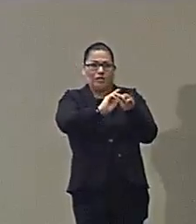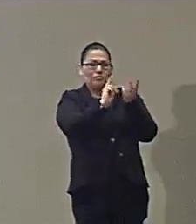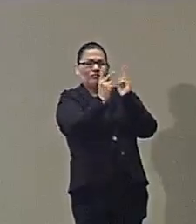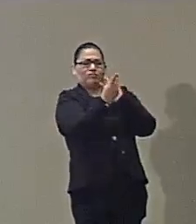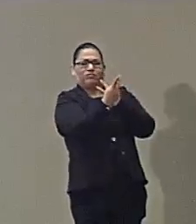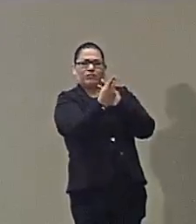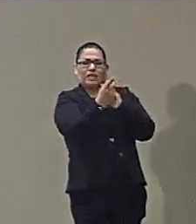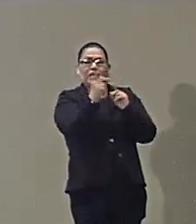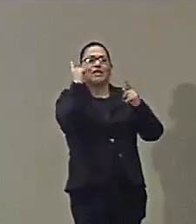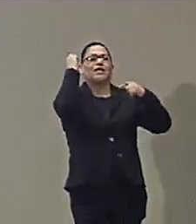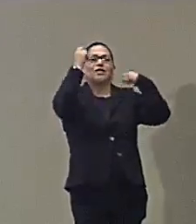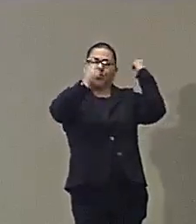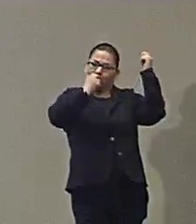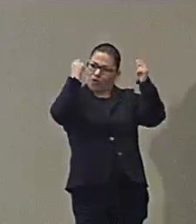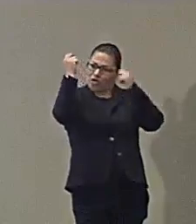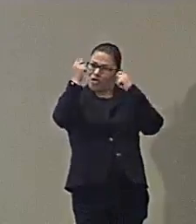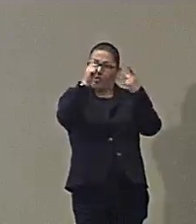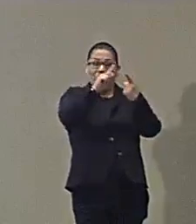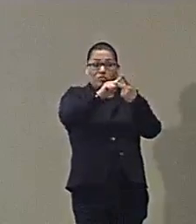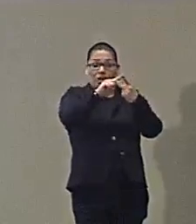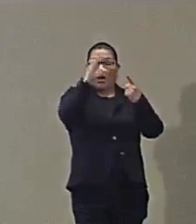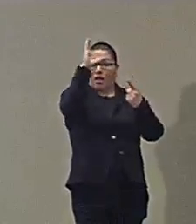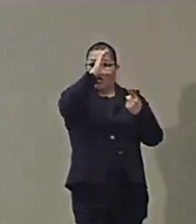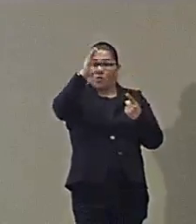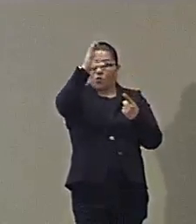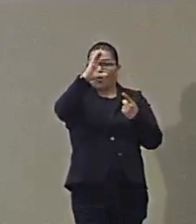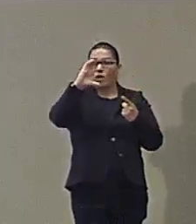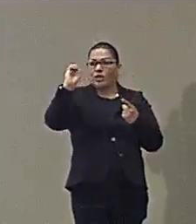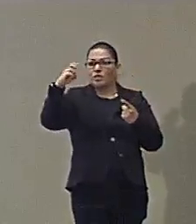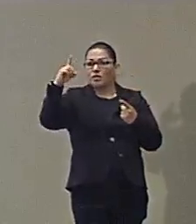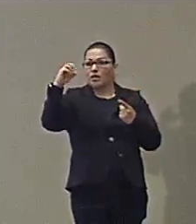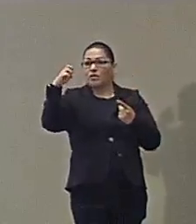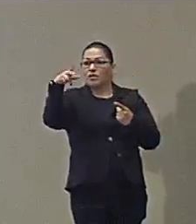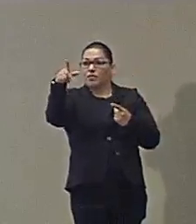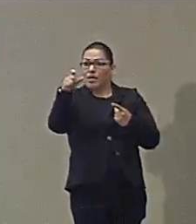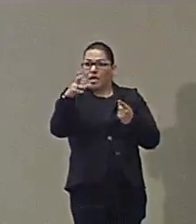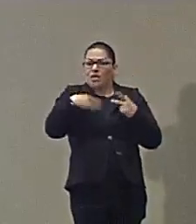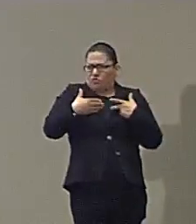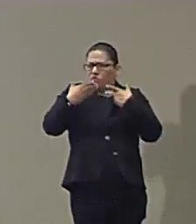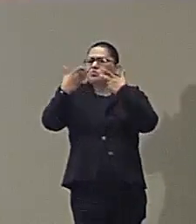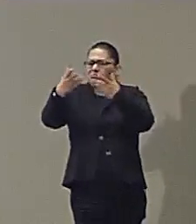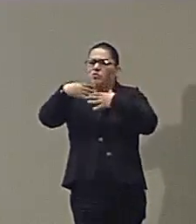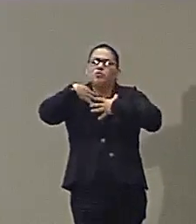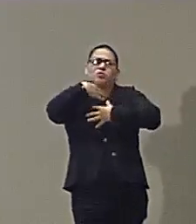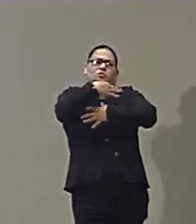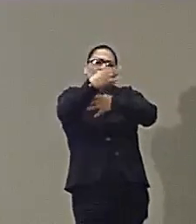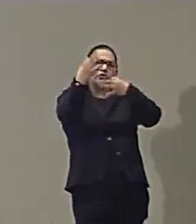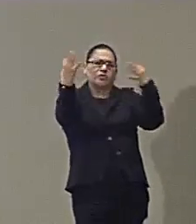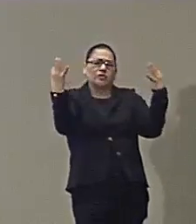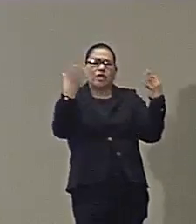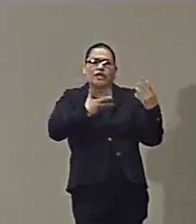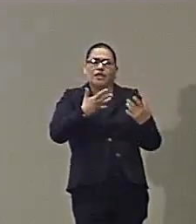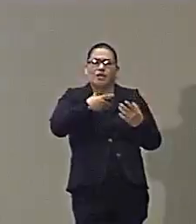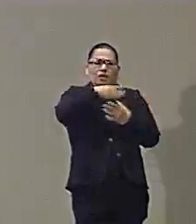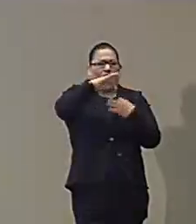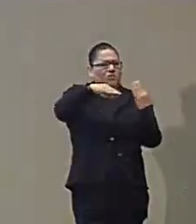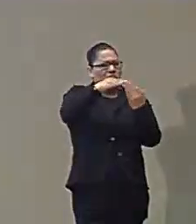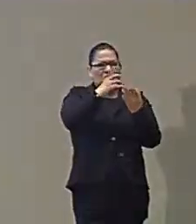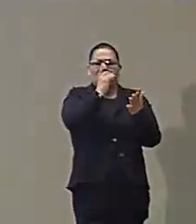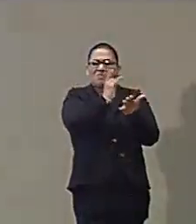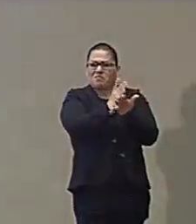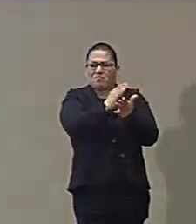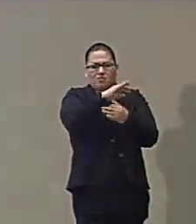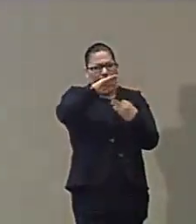que es un turismo cultural la ciudad de méxico está ofreciendo y difundiendo todo lo que tiene de cultura